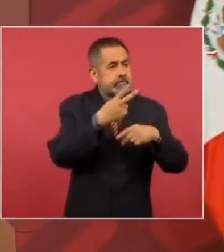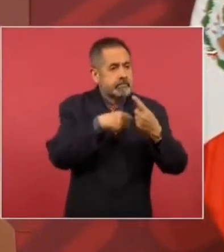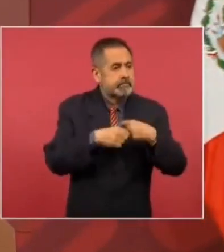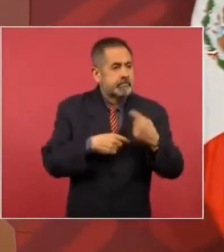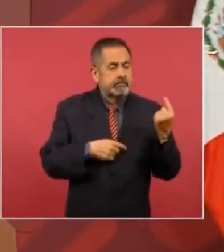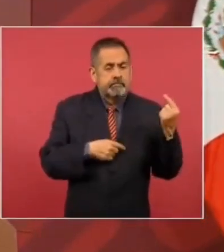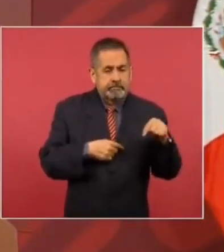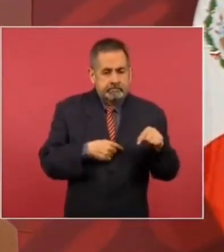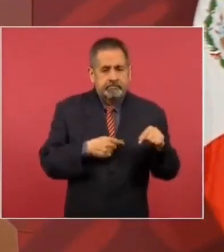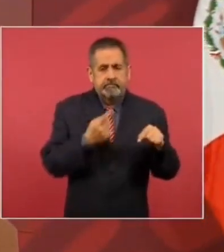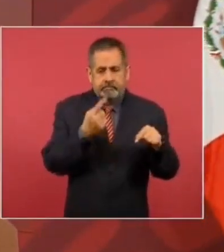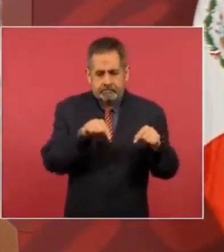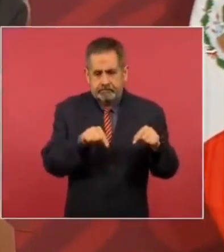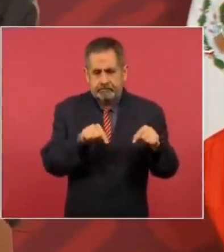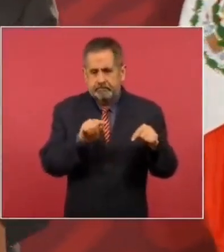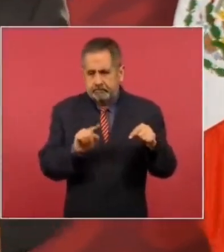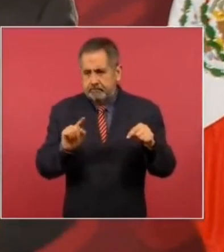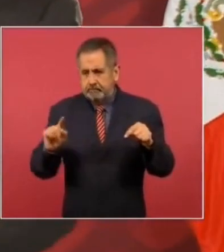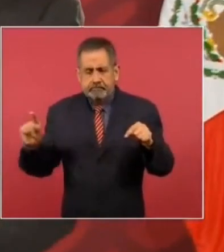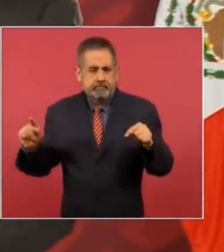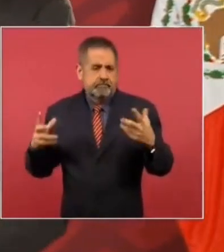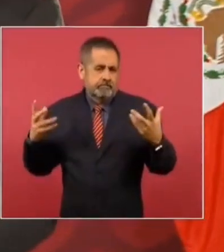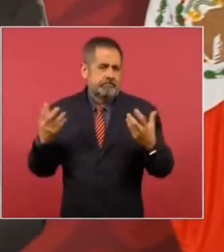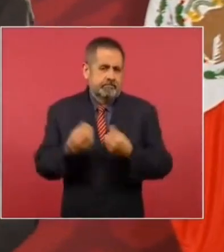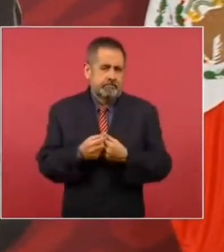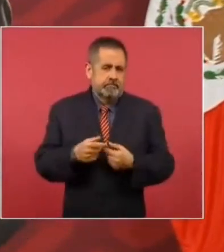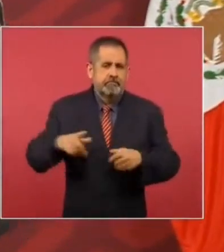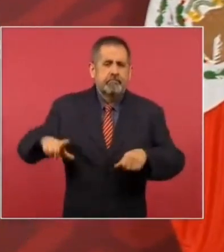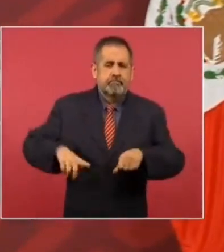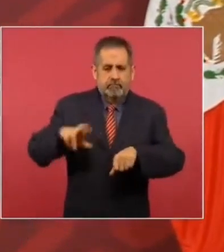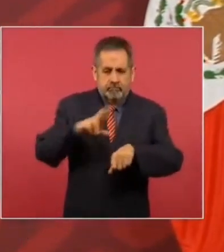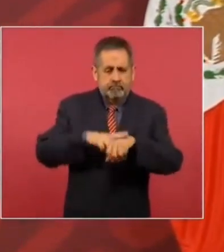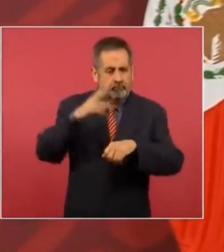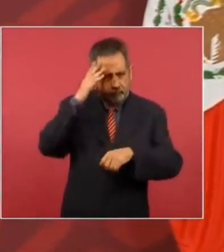ahí pues van a encabezar gobernadores